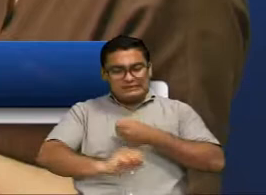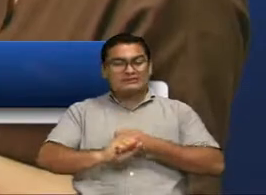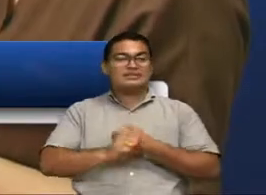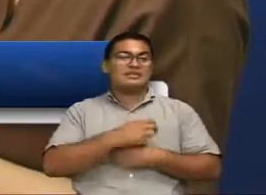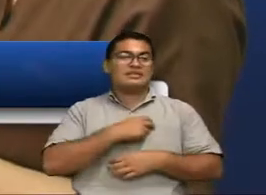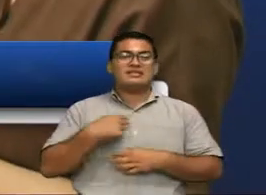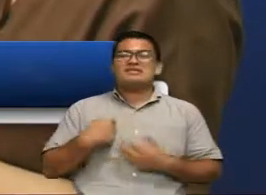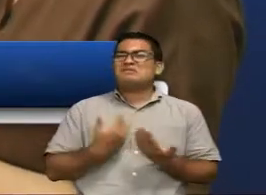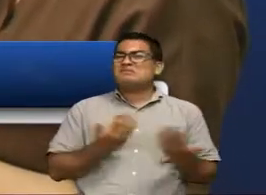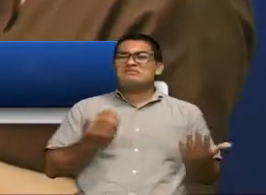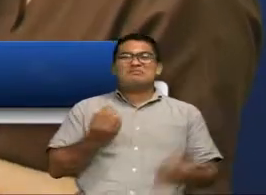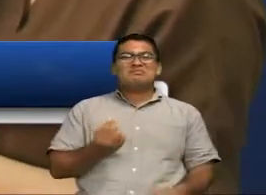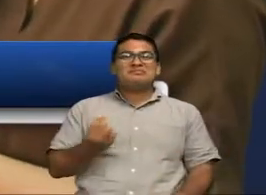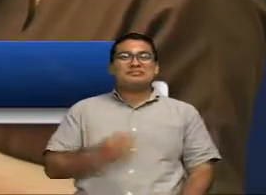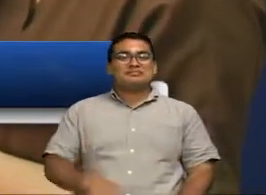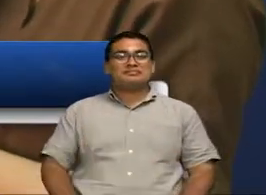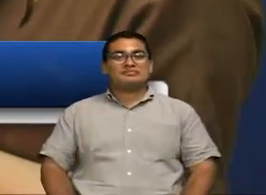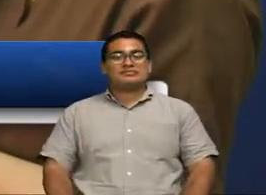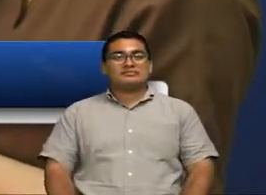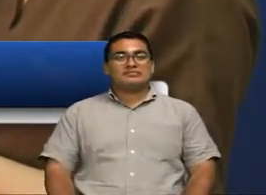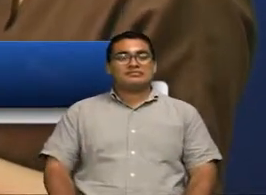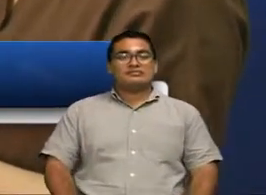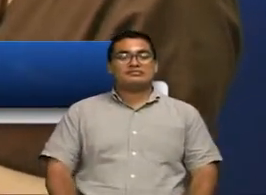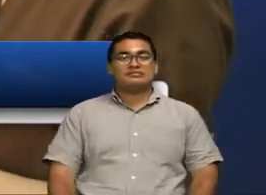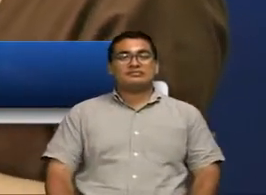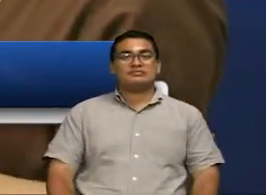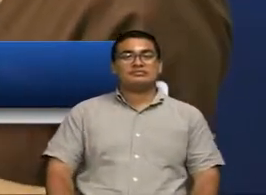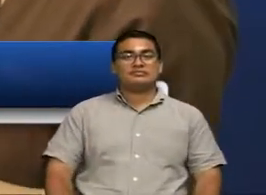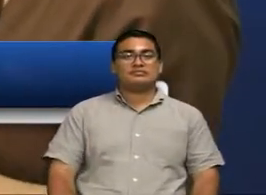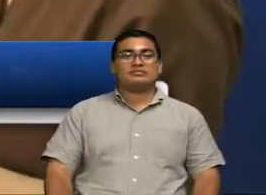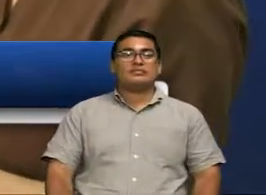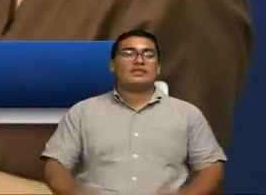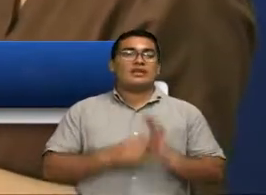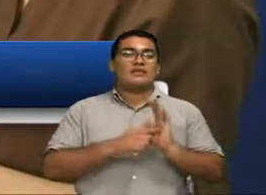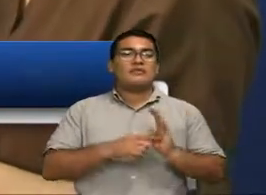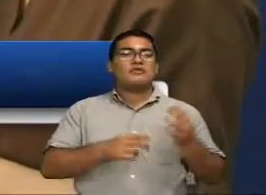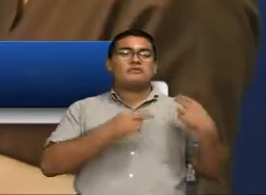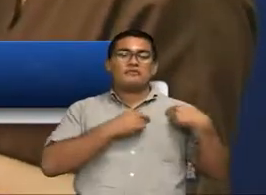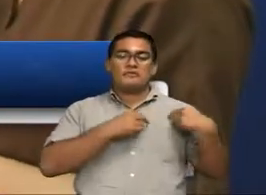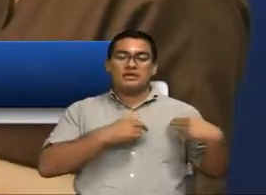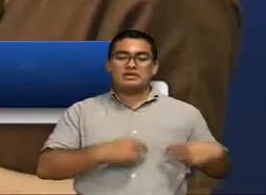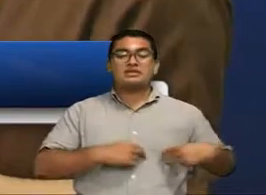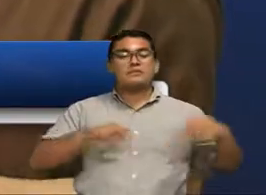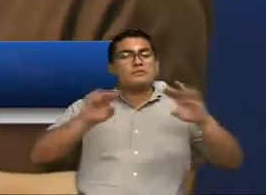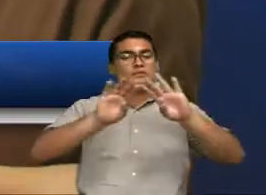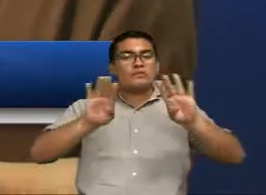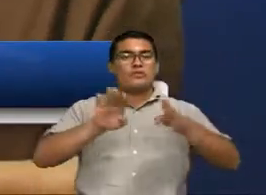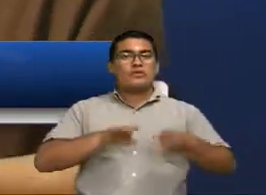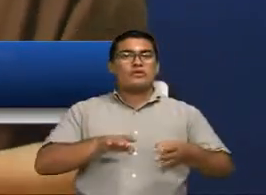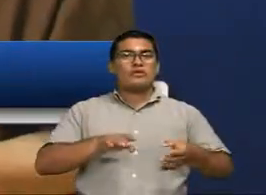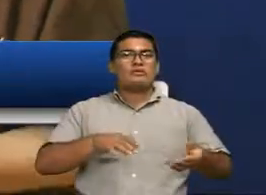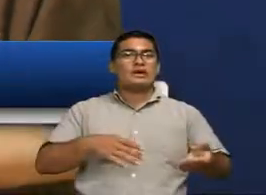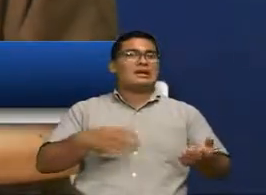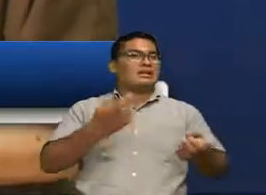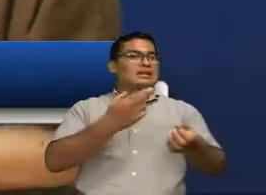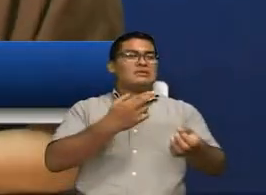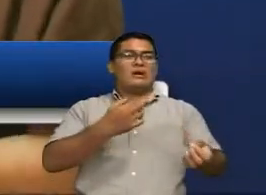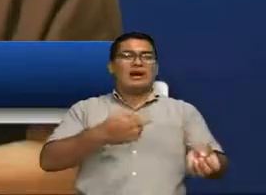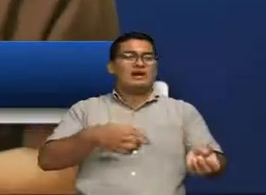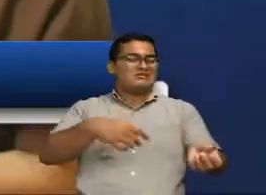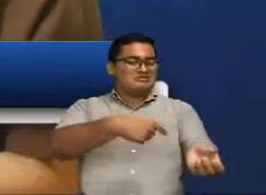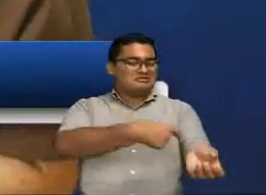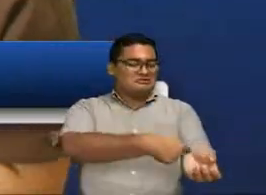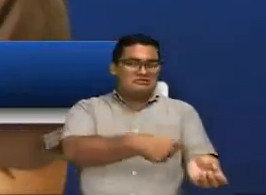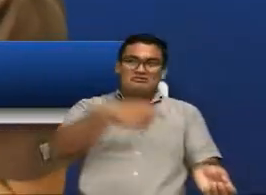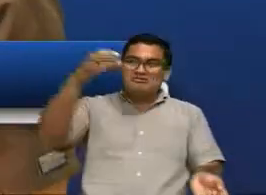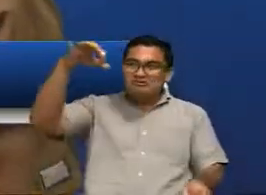mucha utilidad a esta posición. Sí, y además de que como es un parto humanizado, la paciente no está canalizada, no